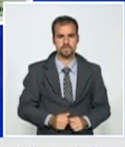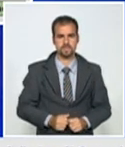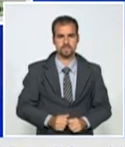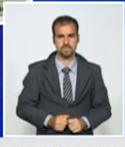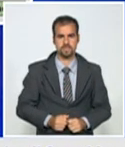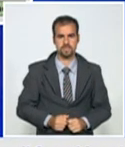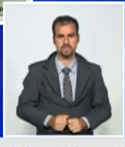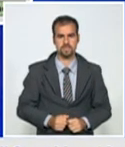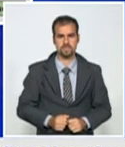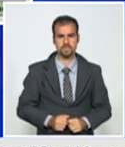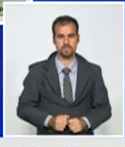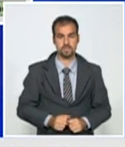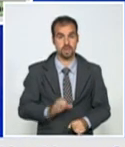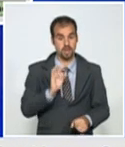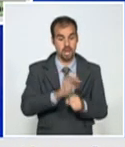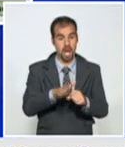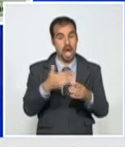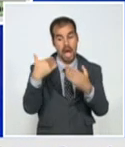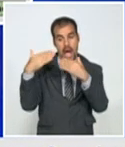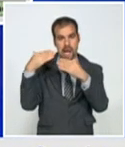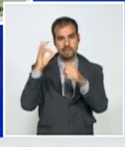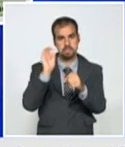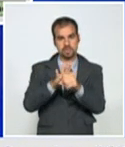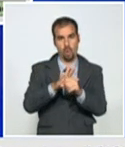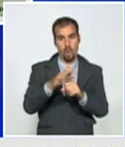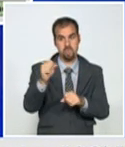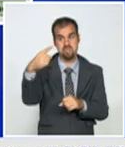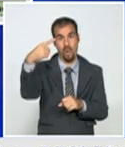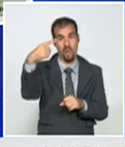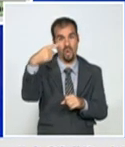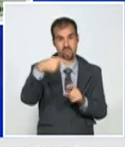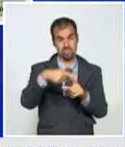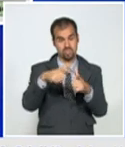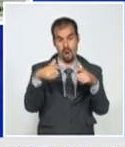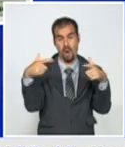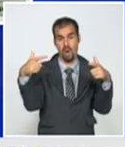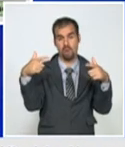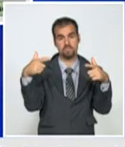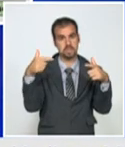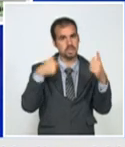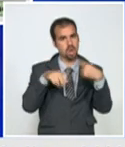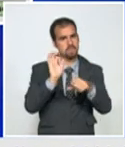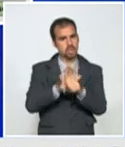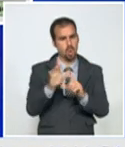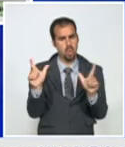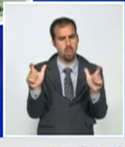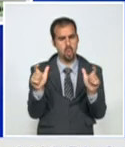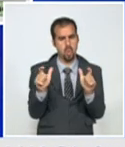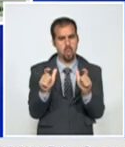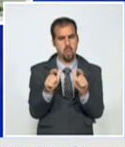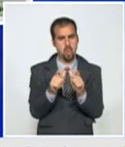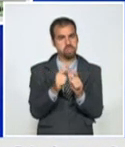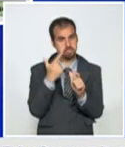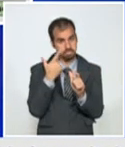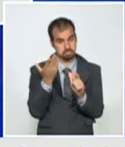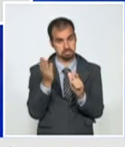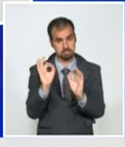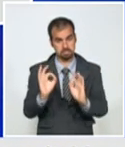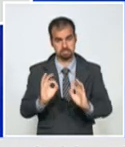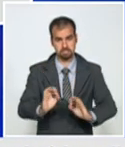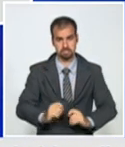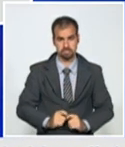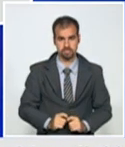los primeros lugares y ha ido disminuyendo, y así. El comportamiento de los